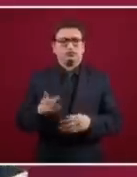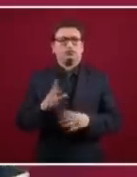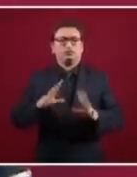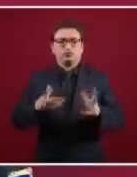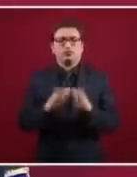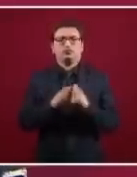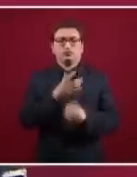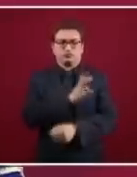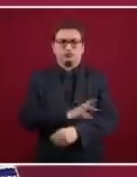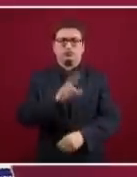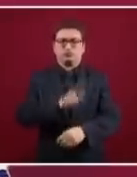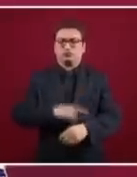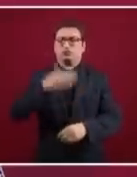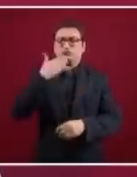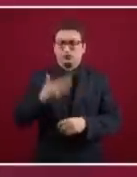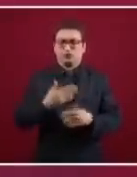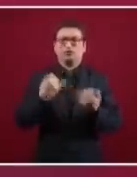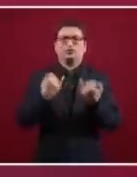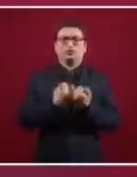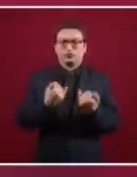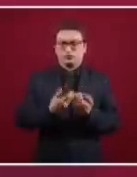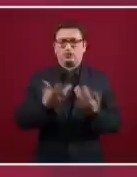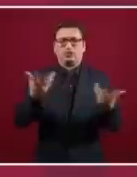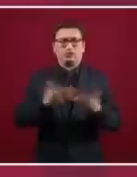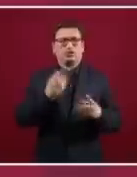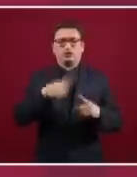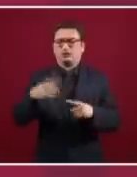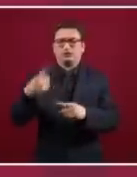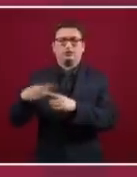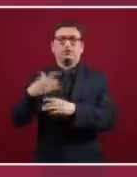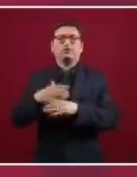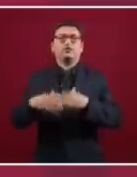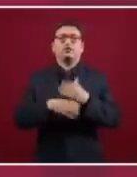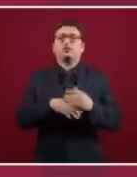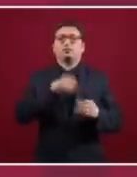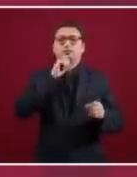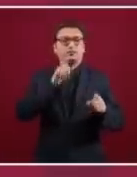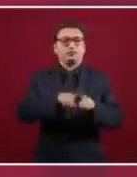coordinación en la parte operativa de igual forma tenemos